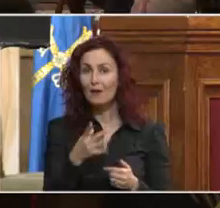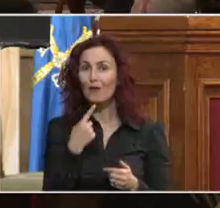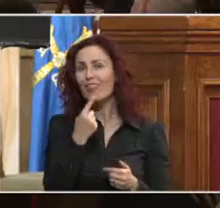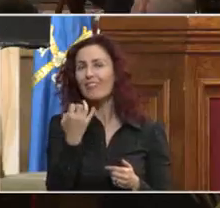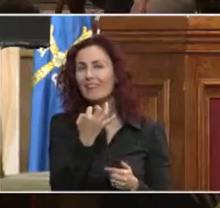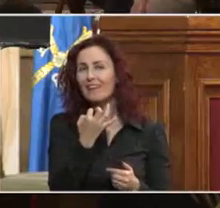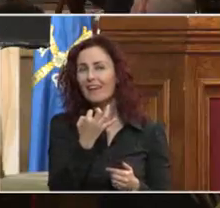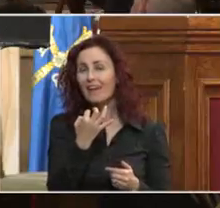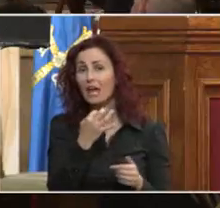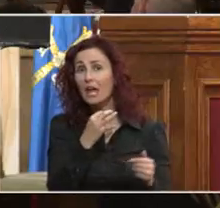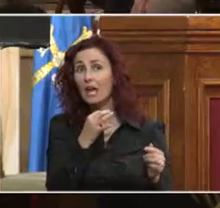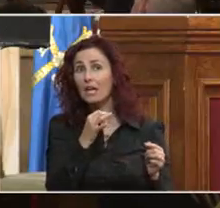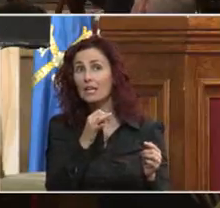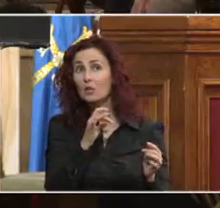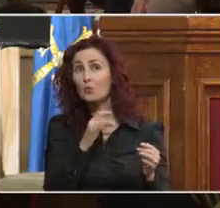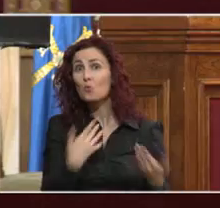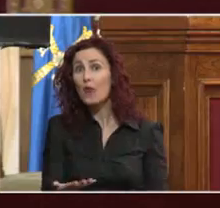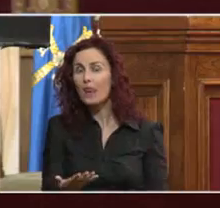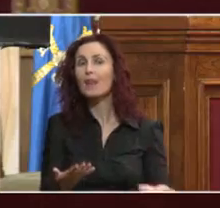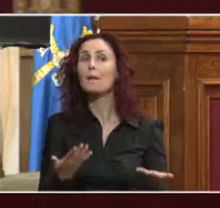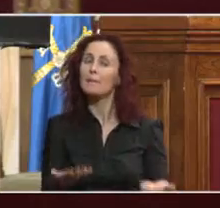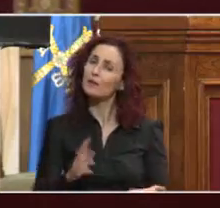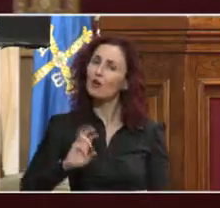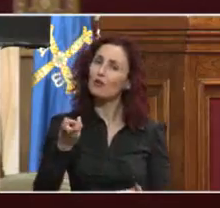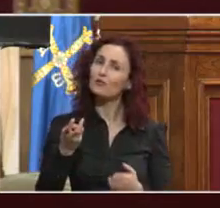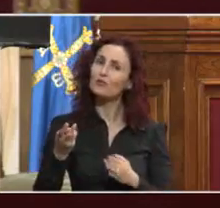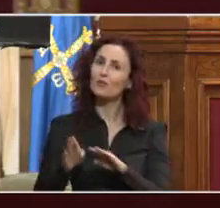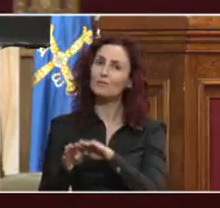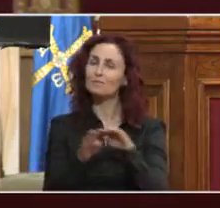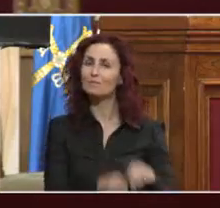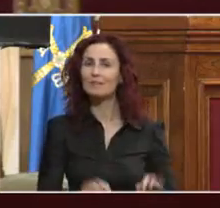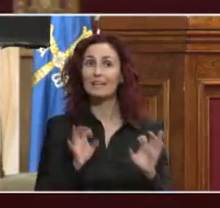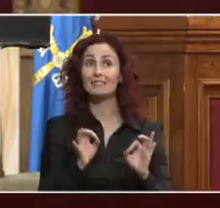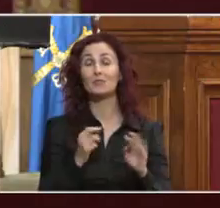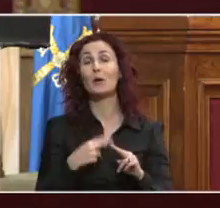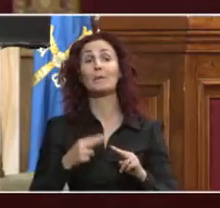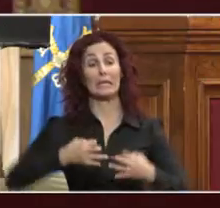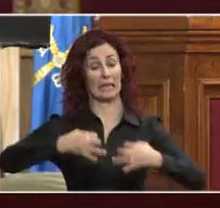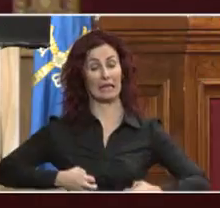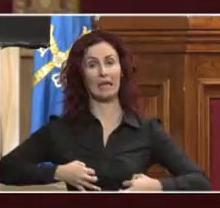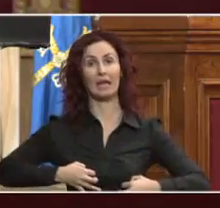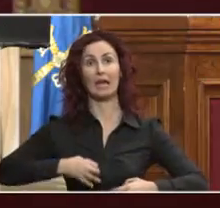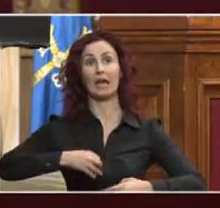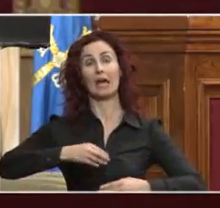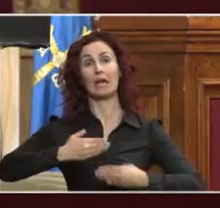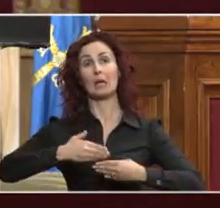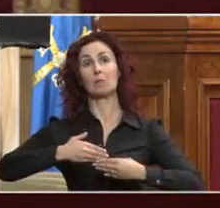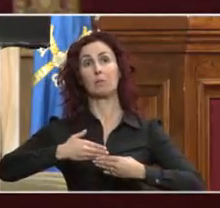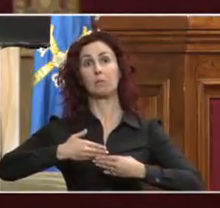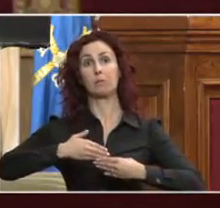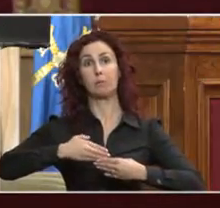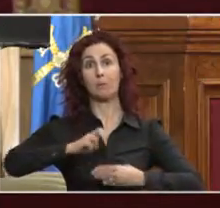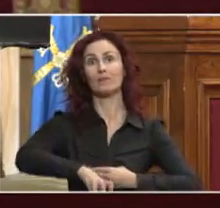y los temas que se pueden tocar, y por el otro lado ha aparecido un cuerpo de políticamente correcto que no se puede transgredir.